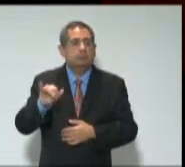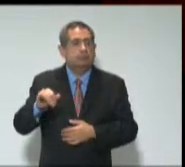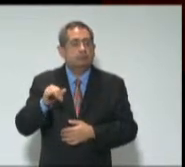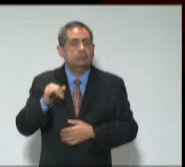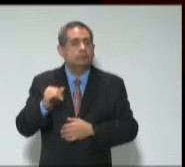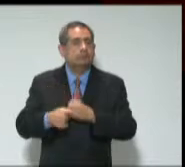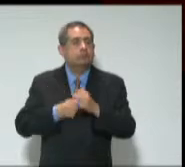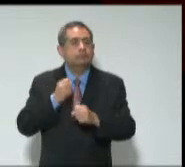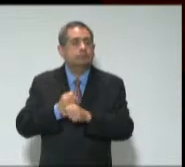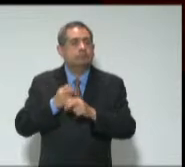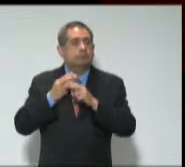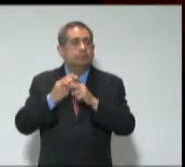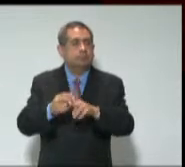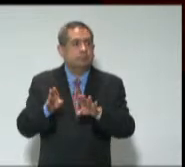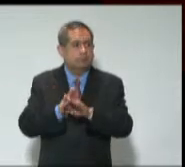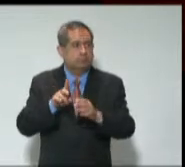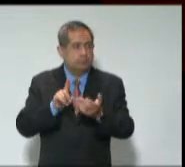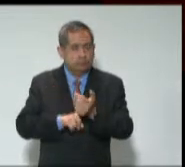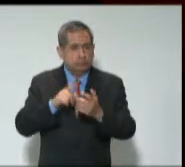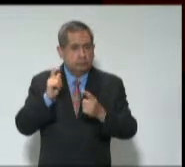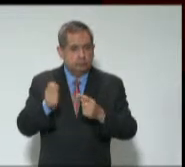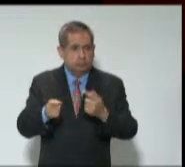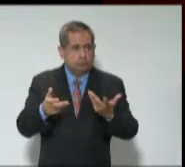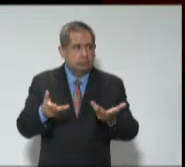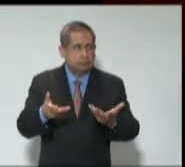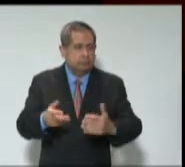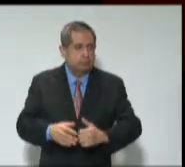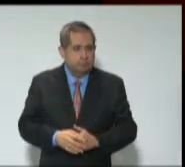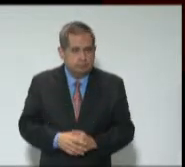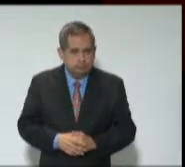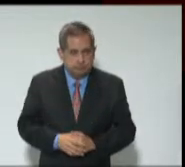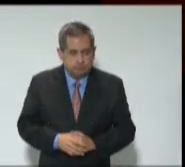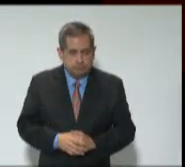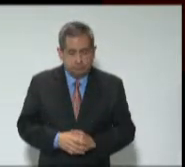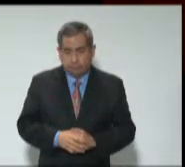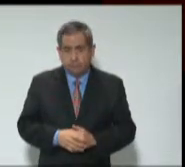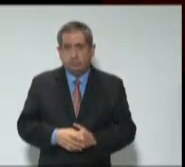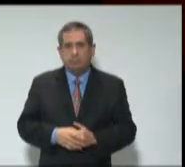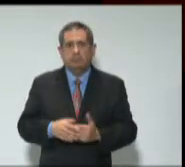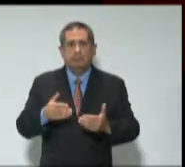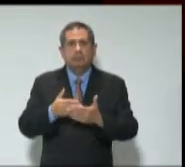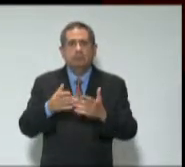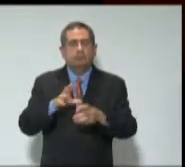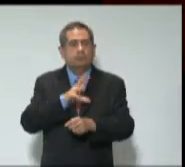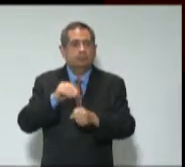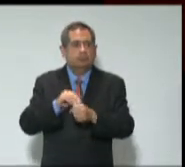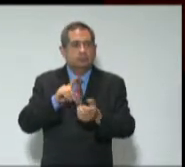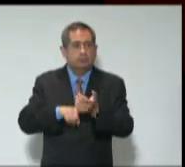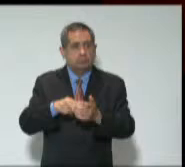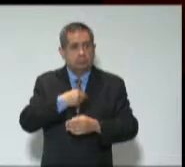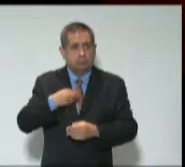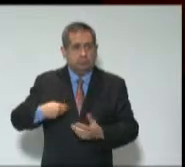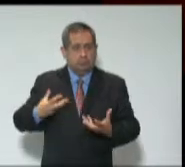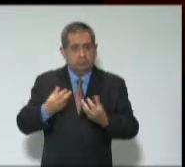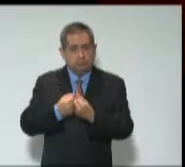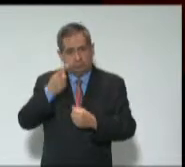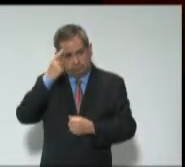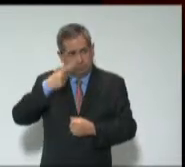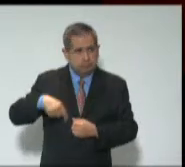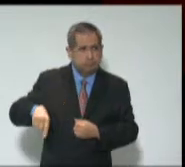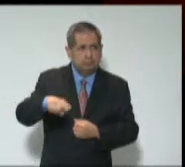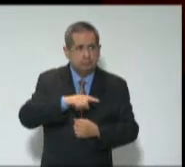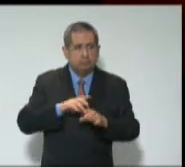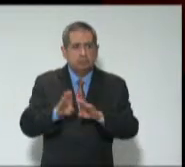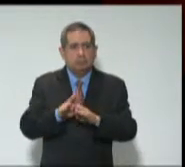emergencia sanitaria originada por el covid-19 en la que ha permeado entre todos sus integrantes la convicción del